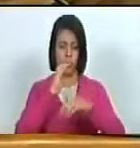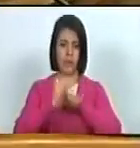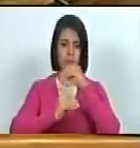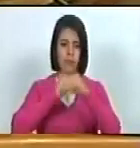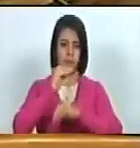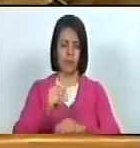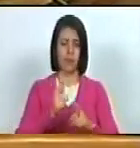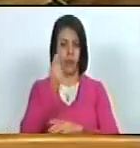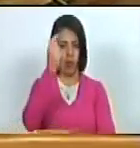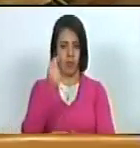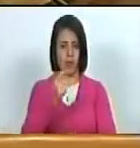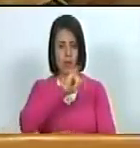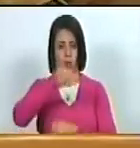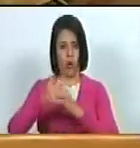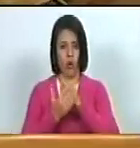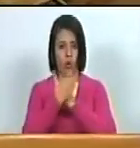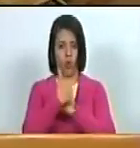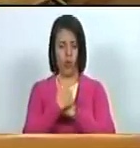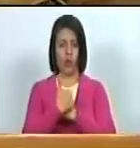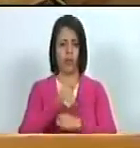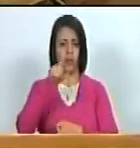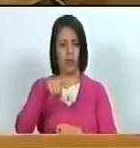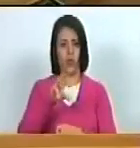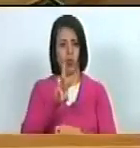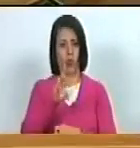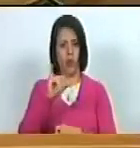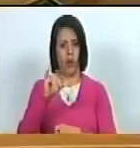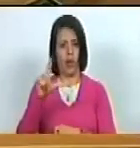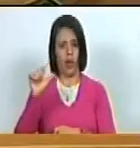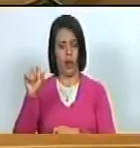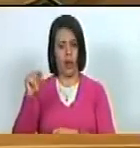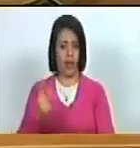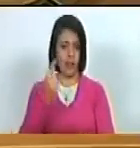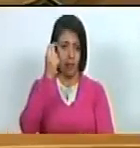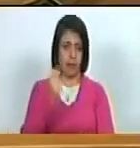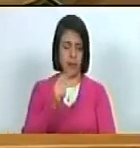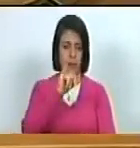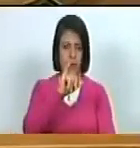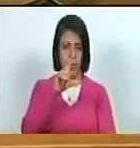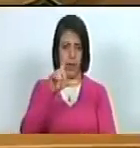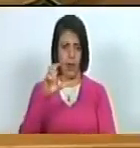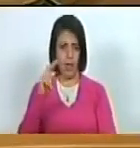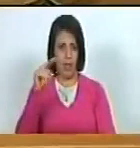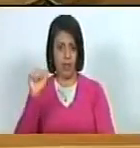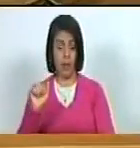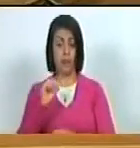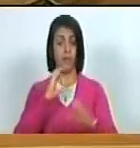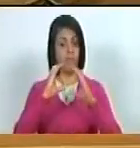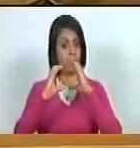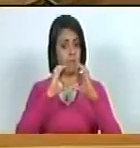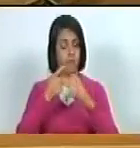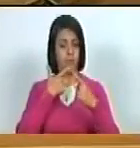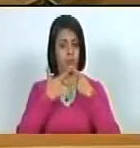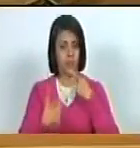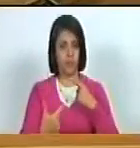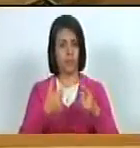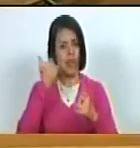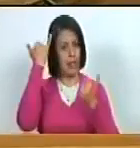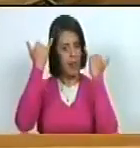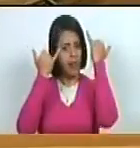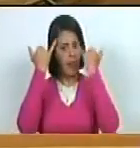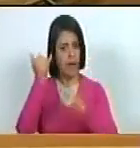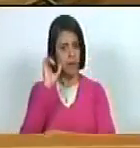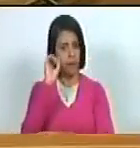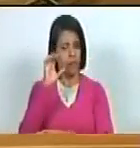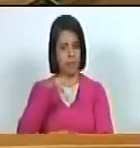suscrita por los diputados Jorge Rodríguez Gómez, William Hill y la diputada Ilenia Medina, mediante la cual remitieron por iniciativa